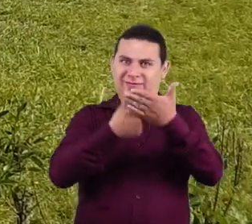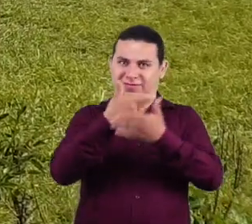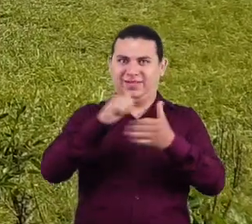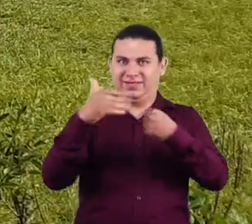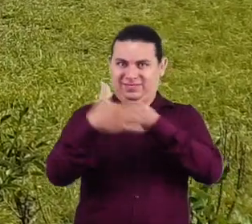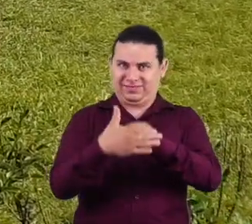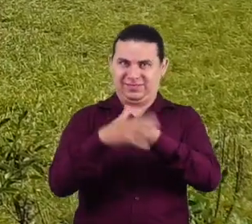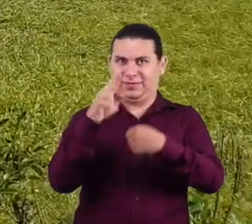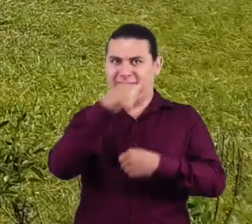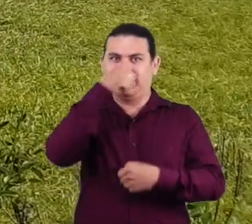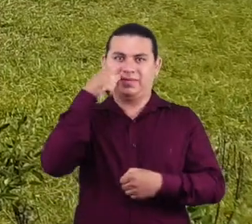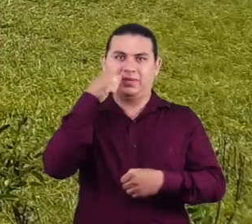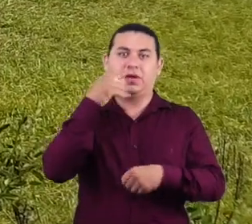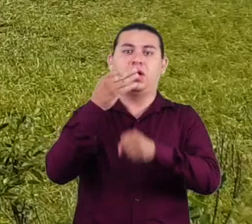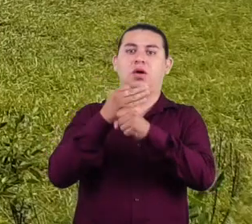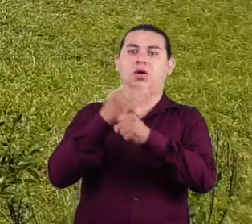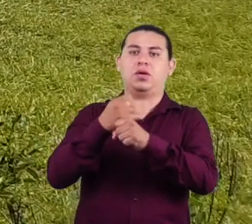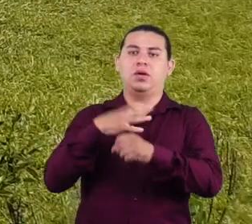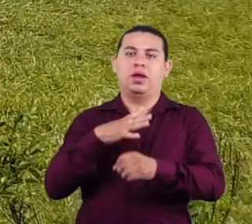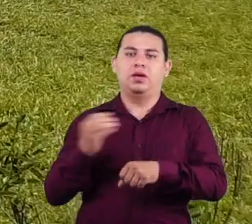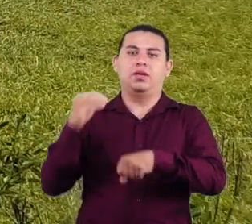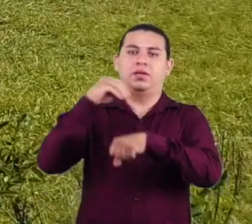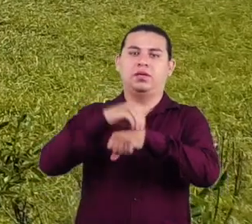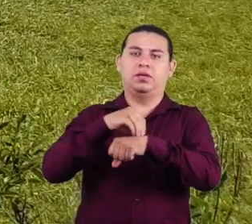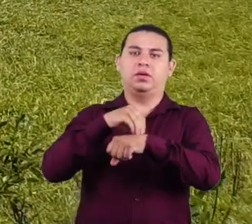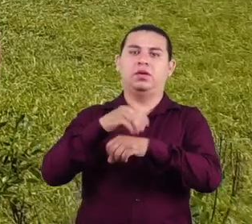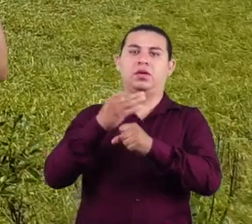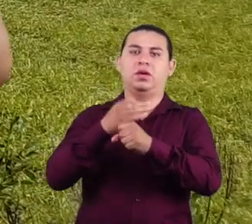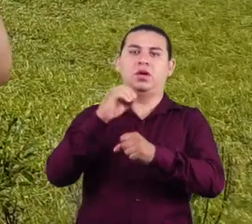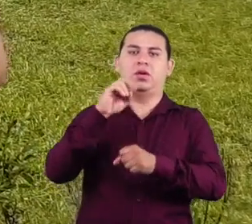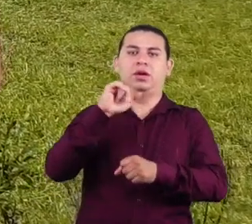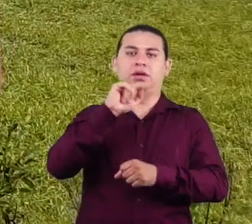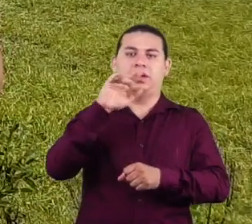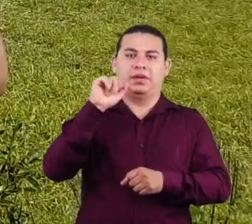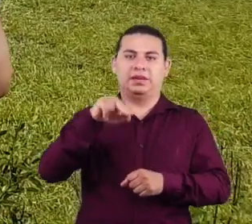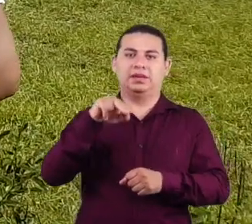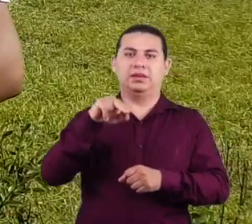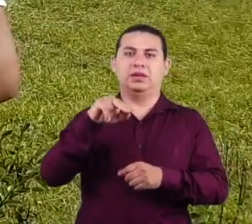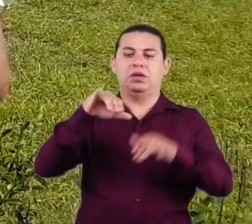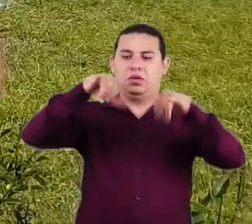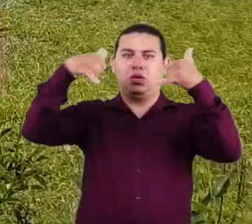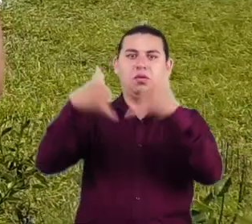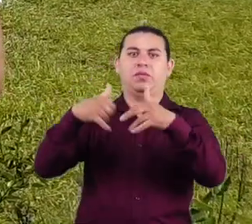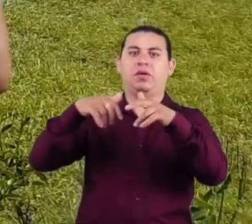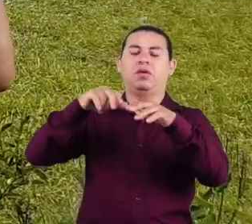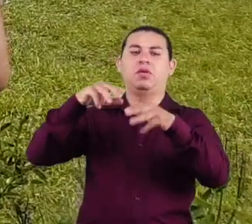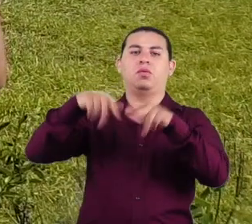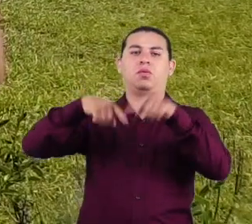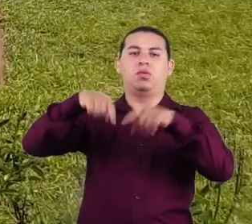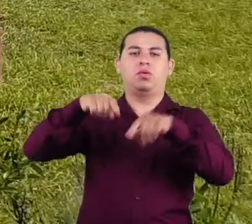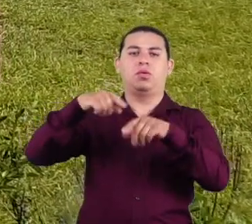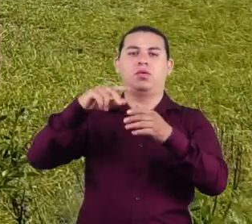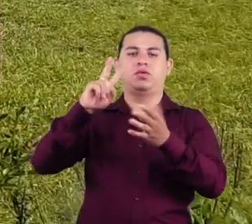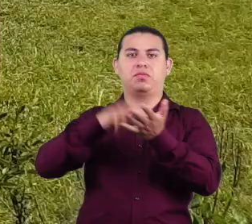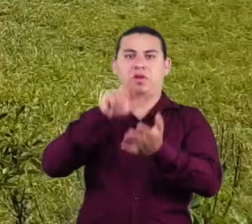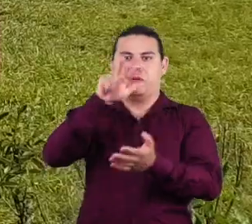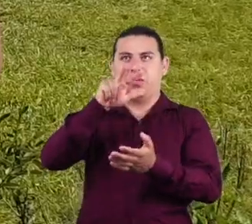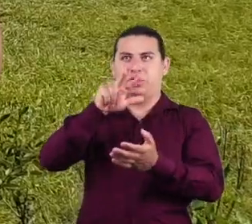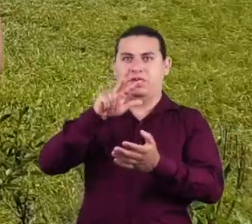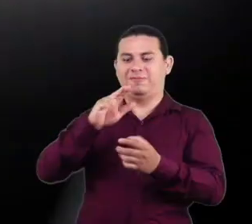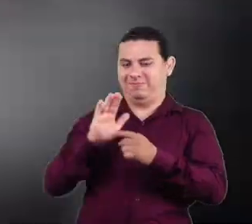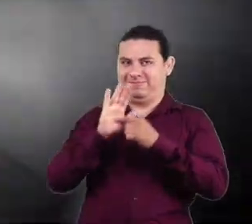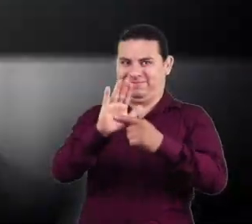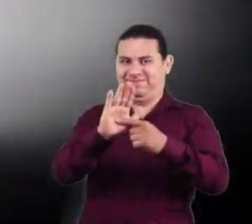Contaduría y Administración de la UAP. El día de hoy nos encontramos transmitiendo desde Rusia, desde la Copa del Mundo de Fútbol 2018.